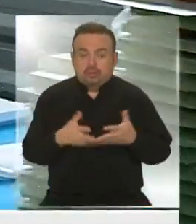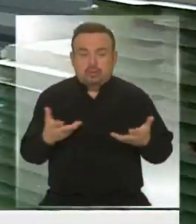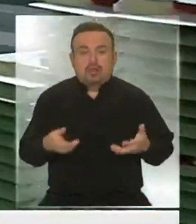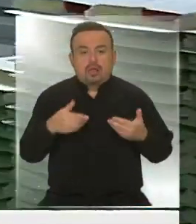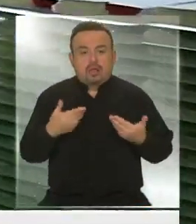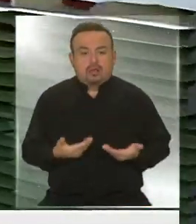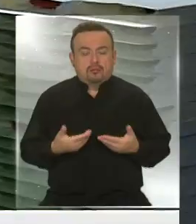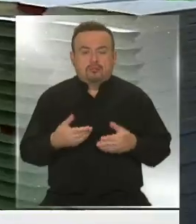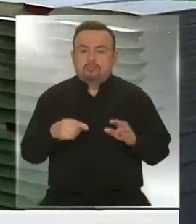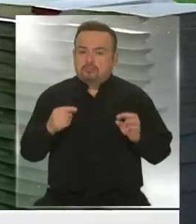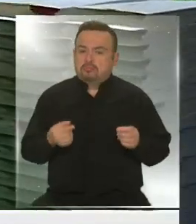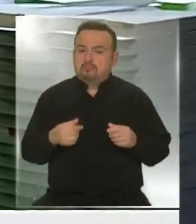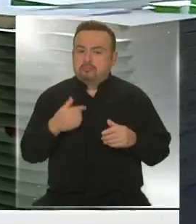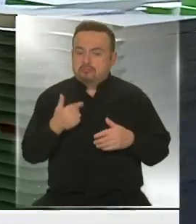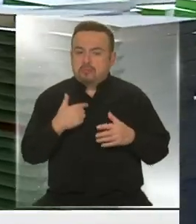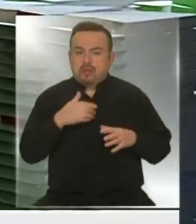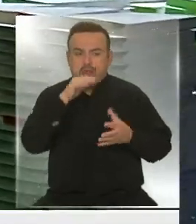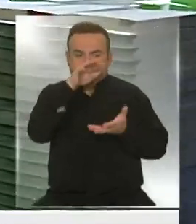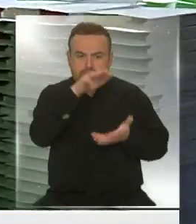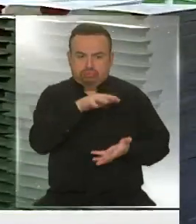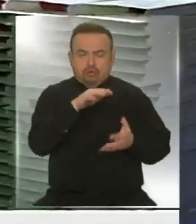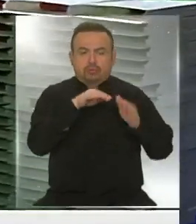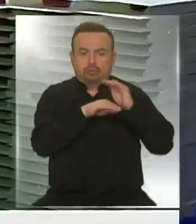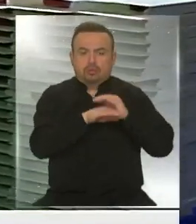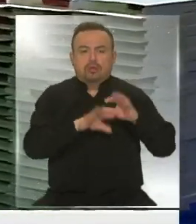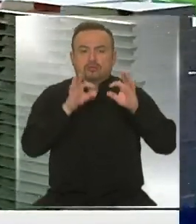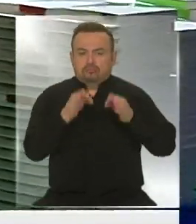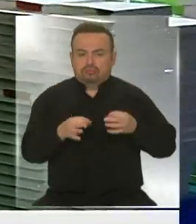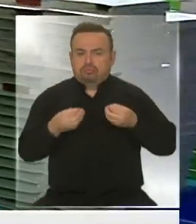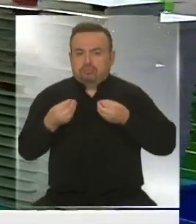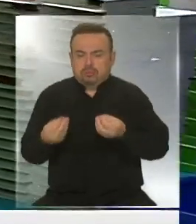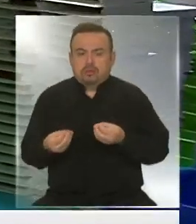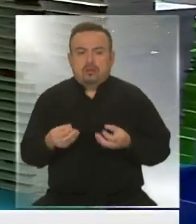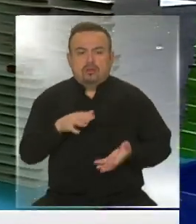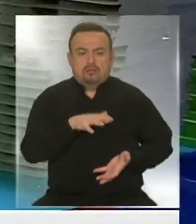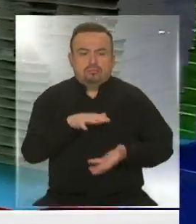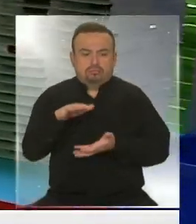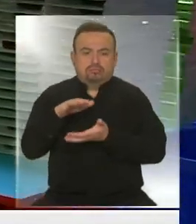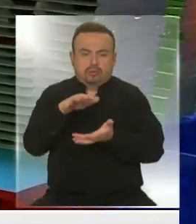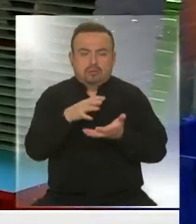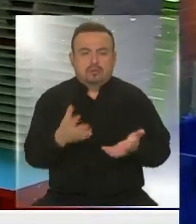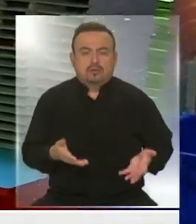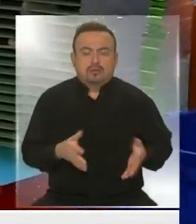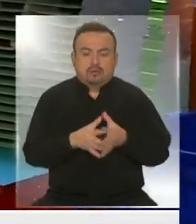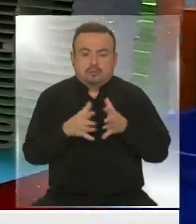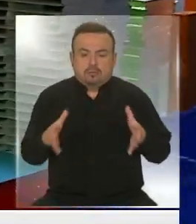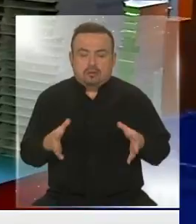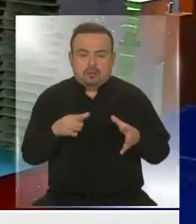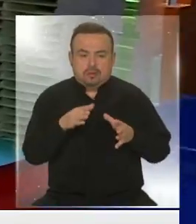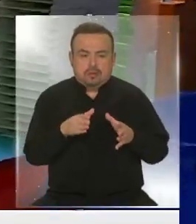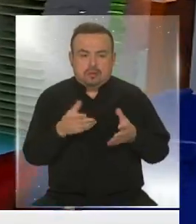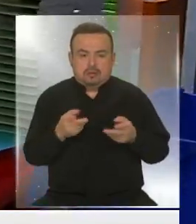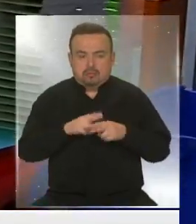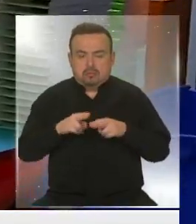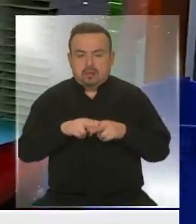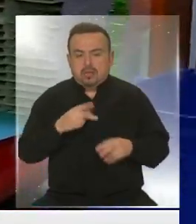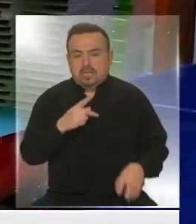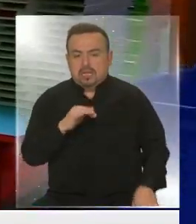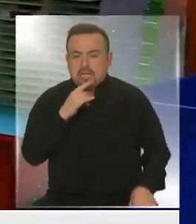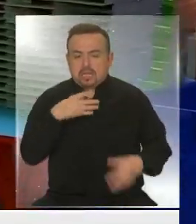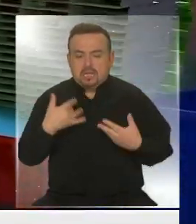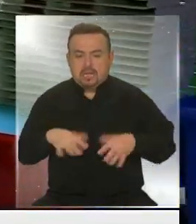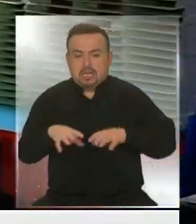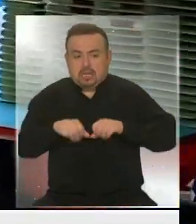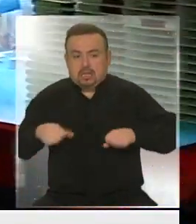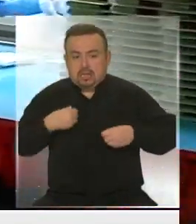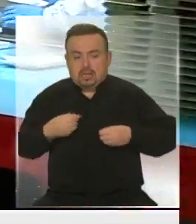hasta ahora estamos bastante abastecidos para garantizar la entrega de bastantes kits en adelante, según lo comprometido